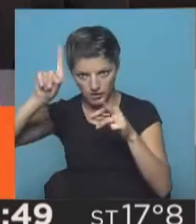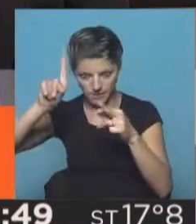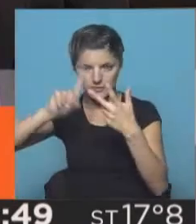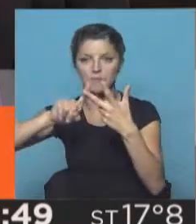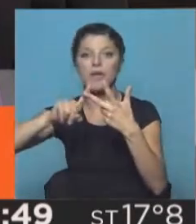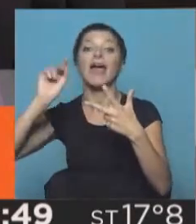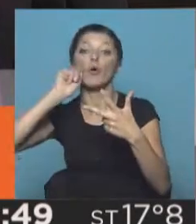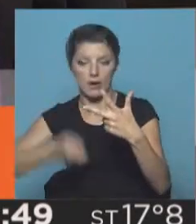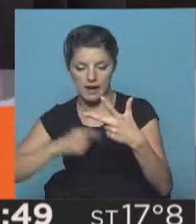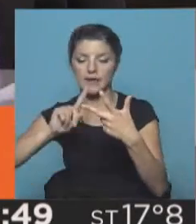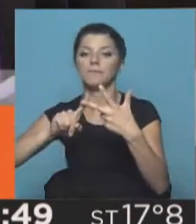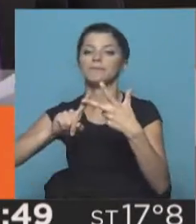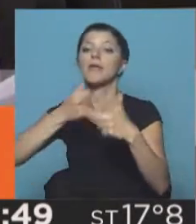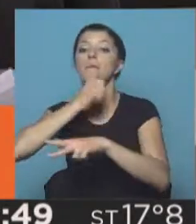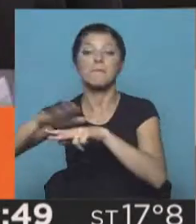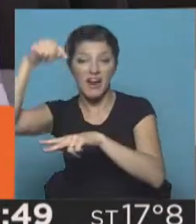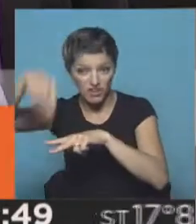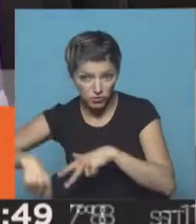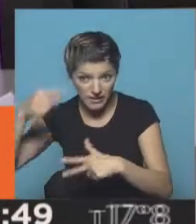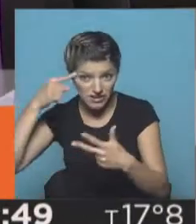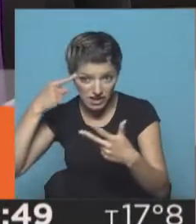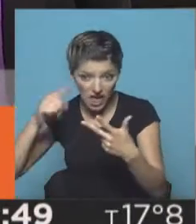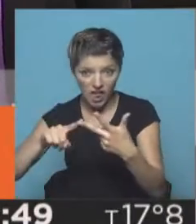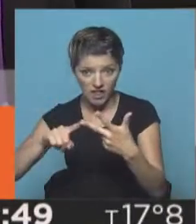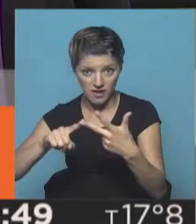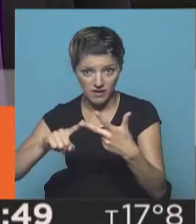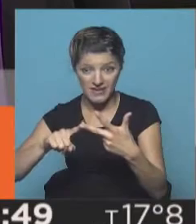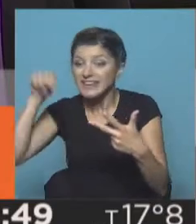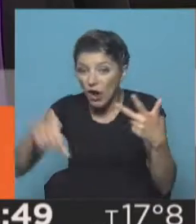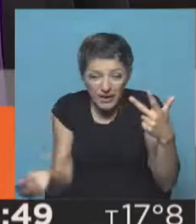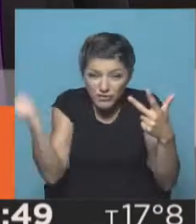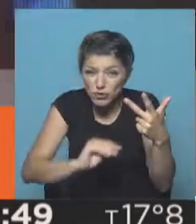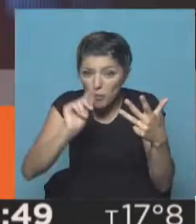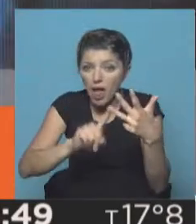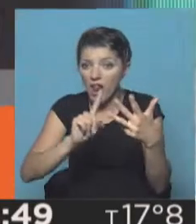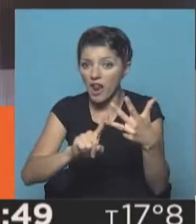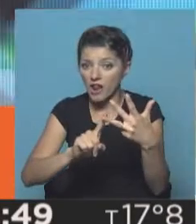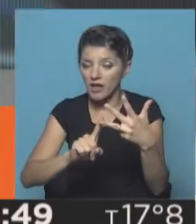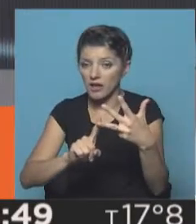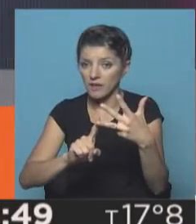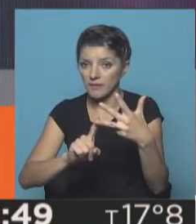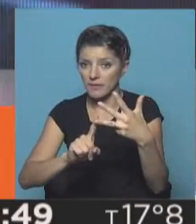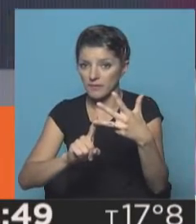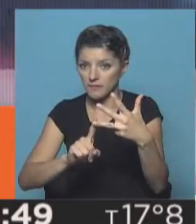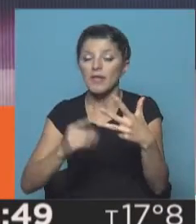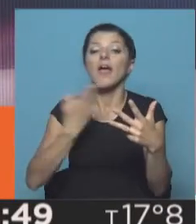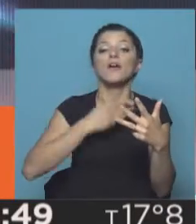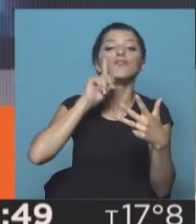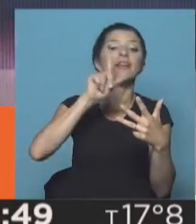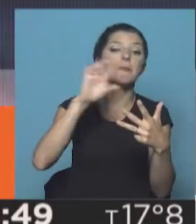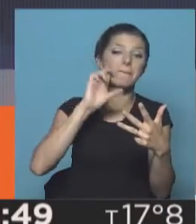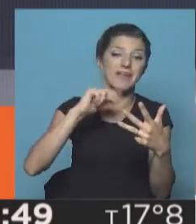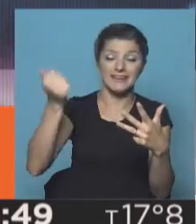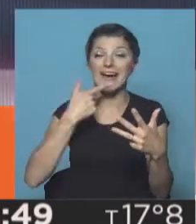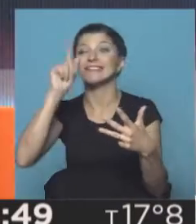Ucrania, Mar del Sur de la China, que puede llevar a una confrontación, y ahora se le agrega la ruptura de la alianza entre Filipinas y Estados Unidos,